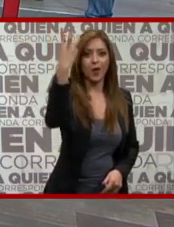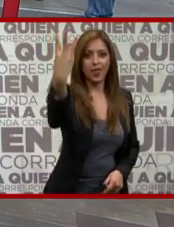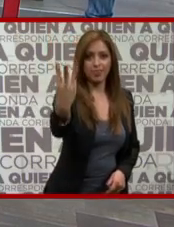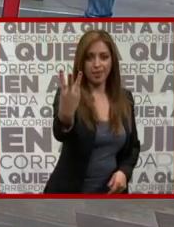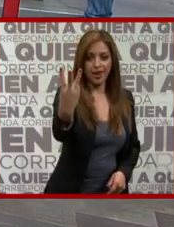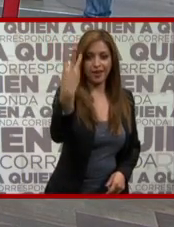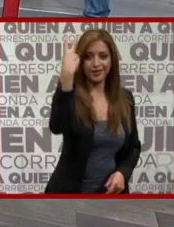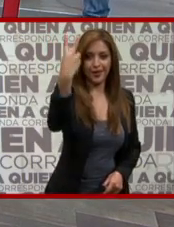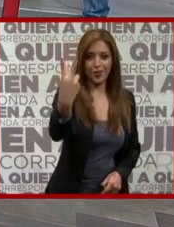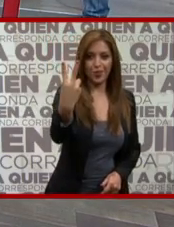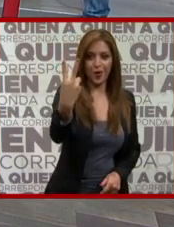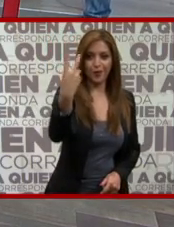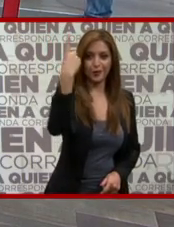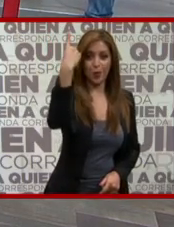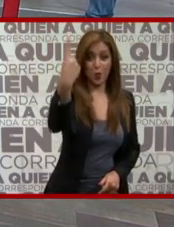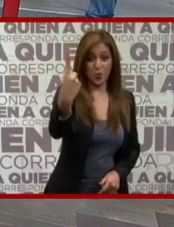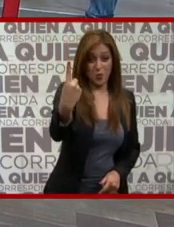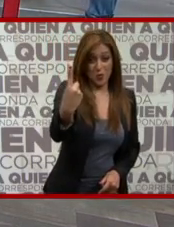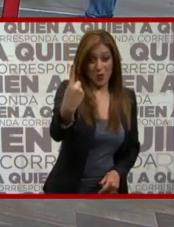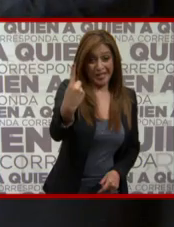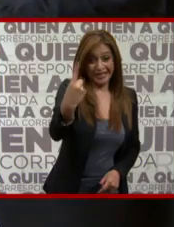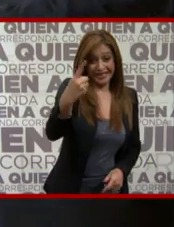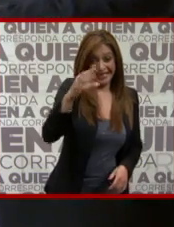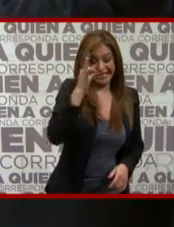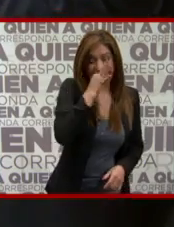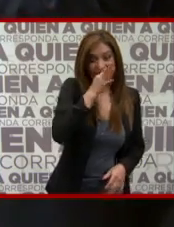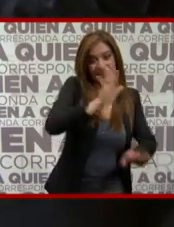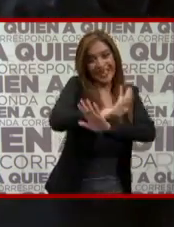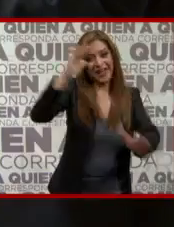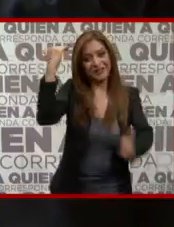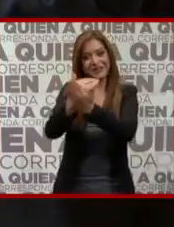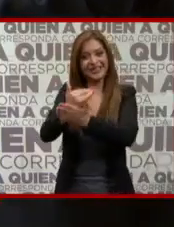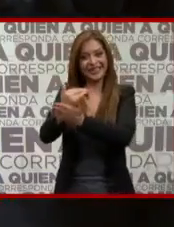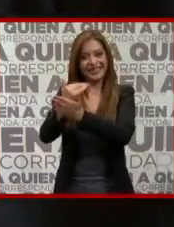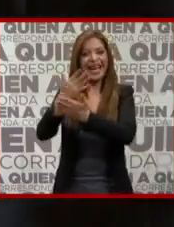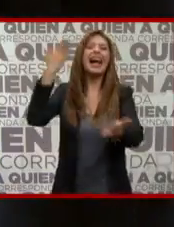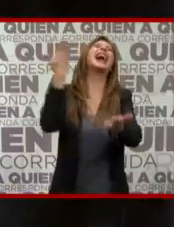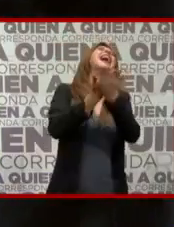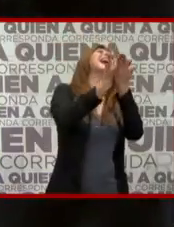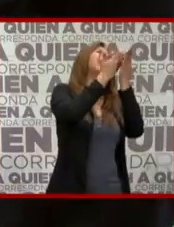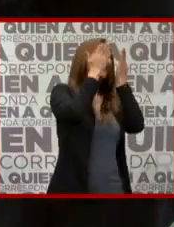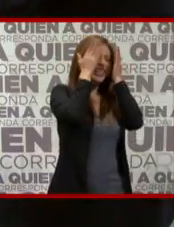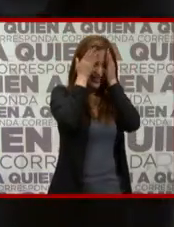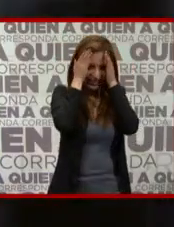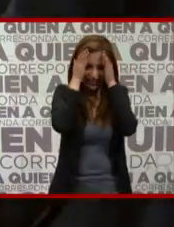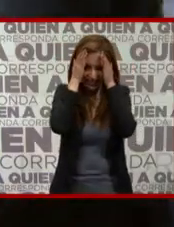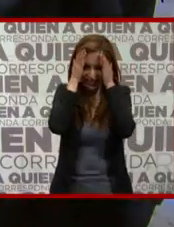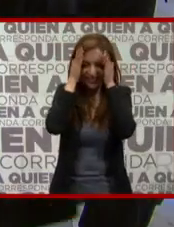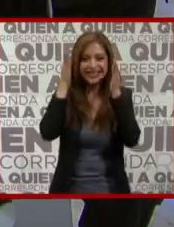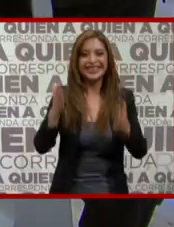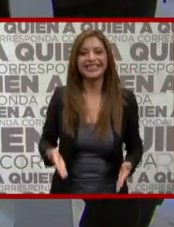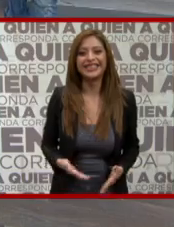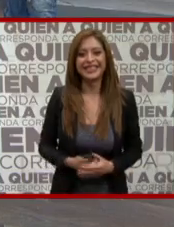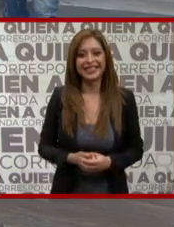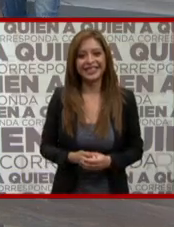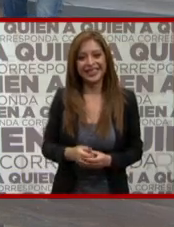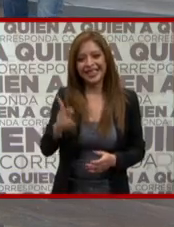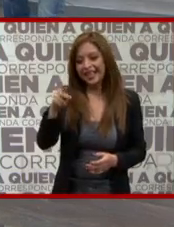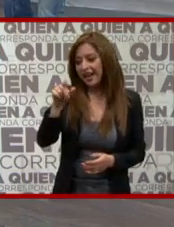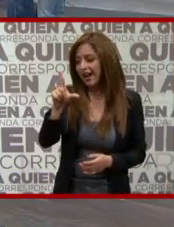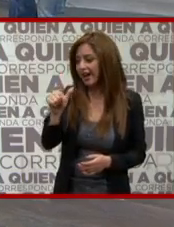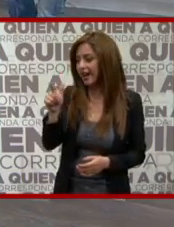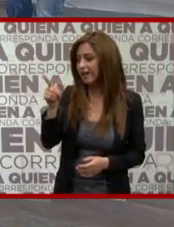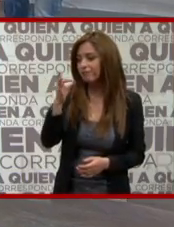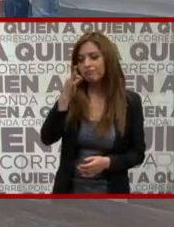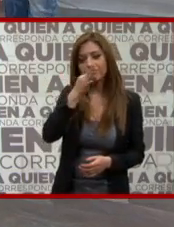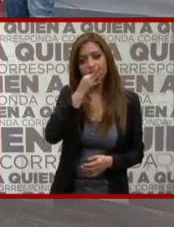4, 3, 2, 1, tiempo fuera. ¡Ni uno! ¡Uy, Carla! Carla,